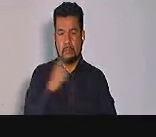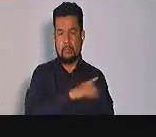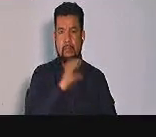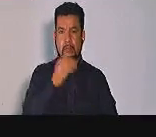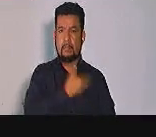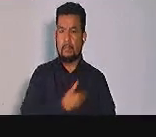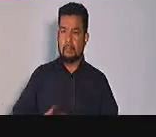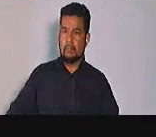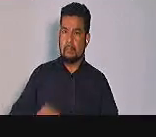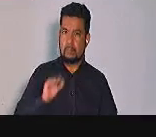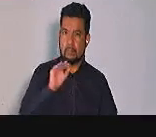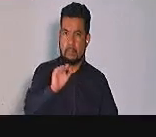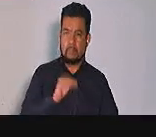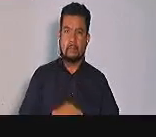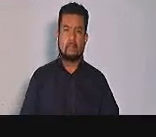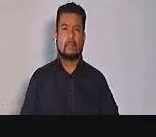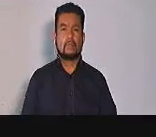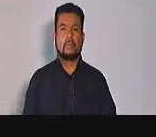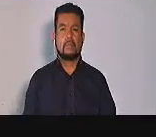presidente.